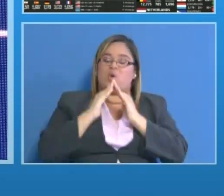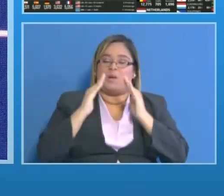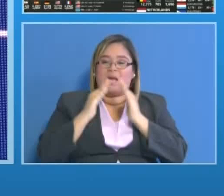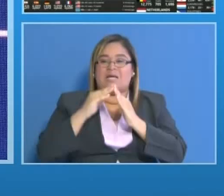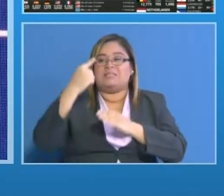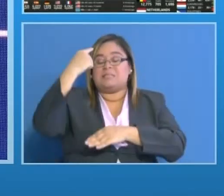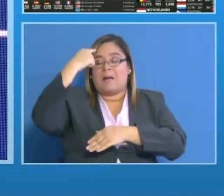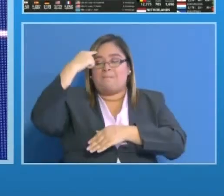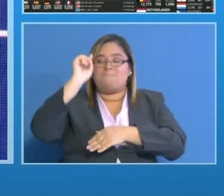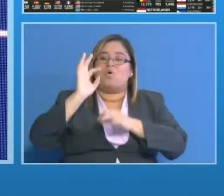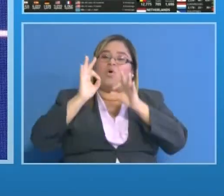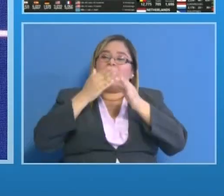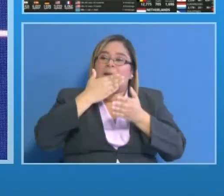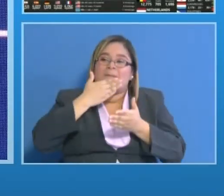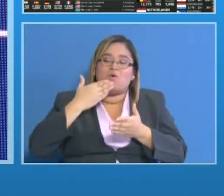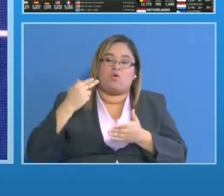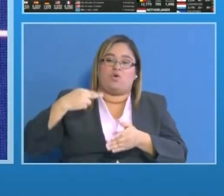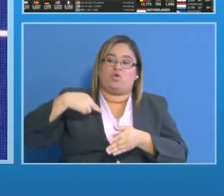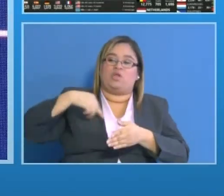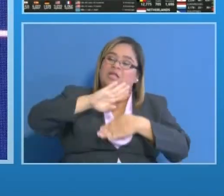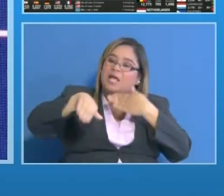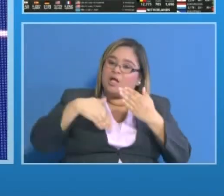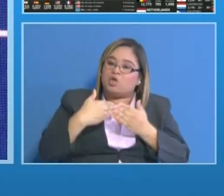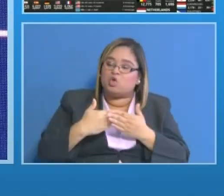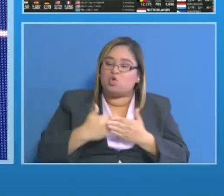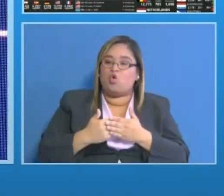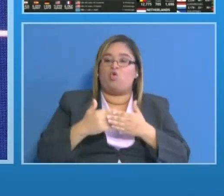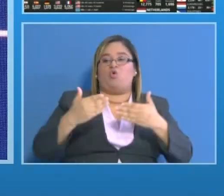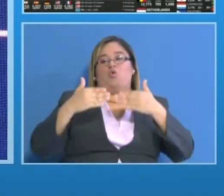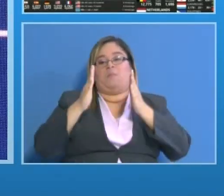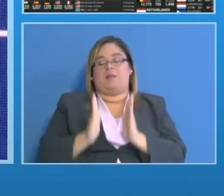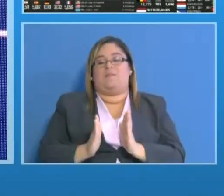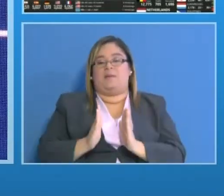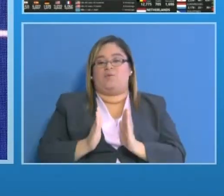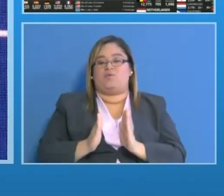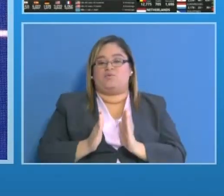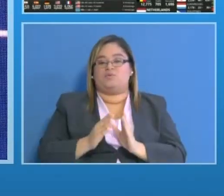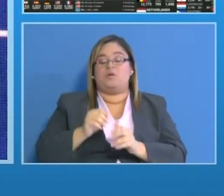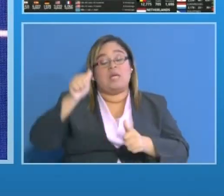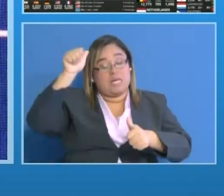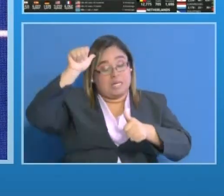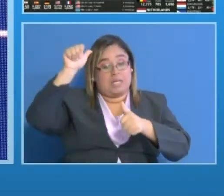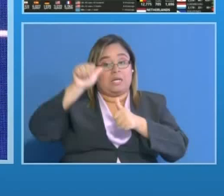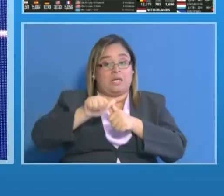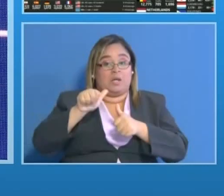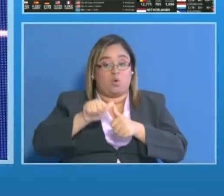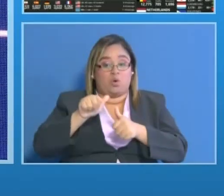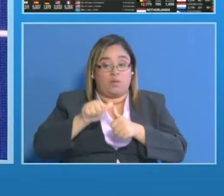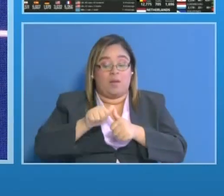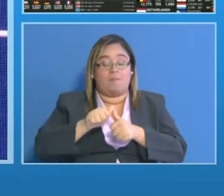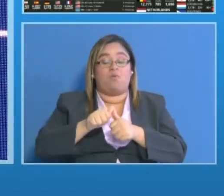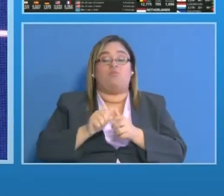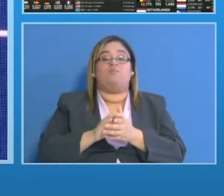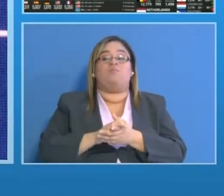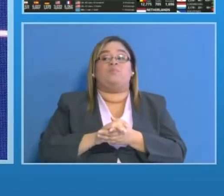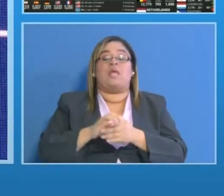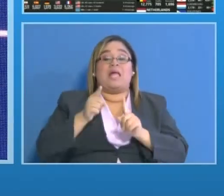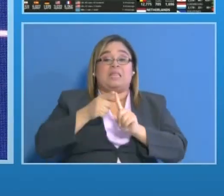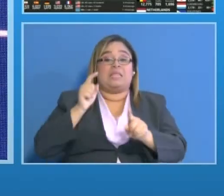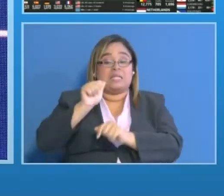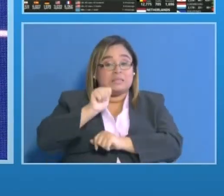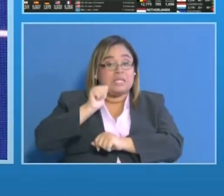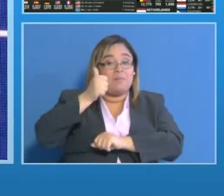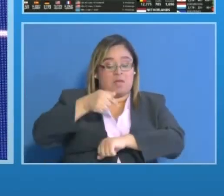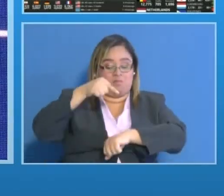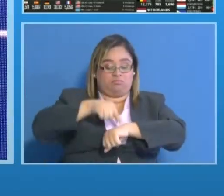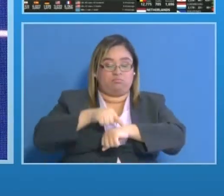bien común, por el bien de todos los panameños. Y recordemos que a partir del día de mañana, a las